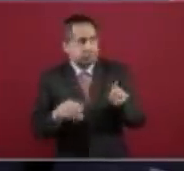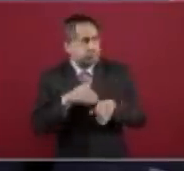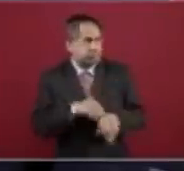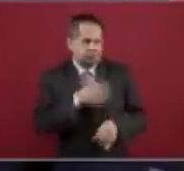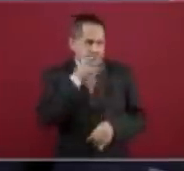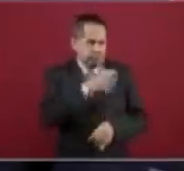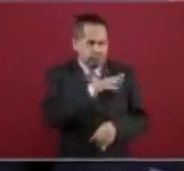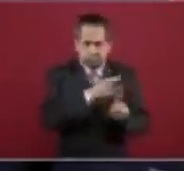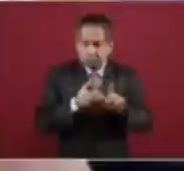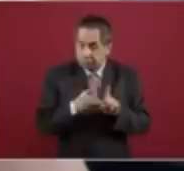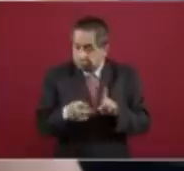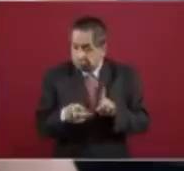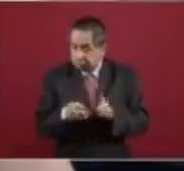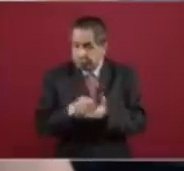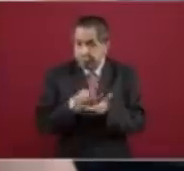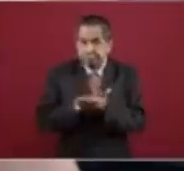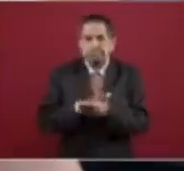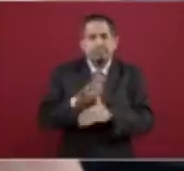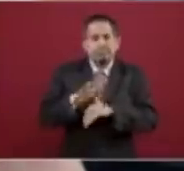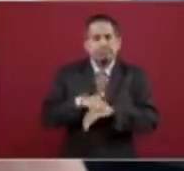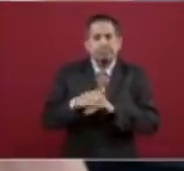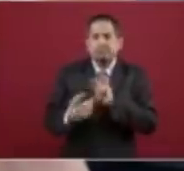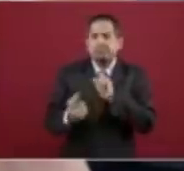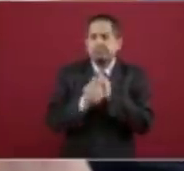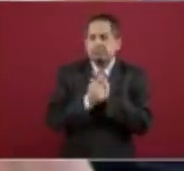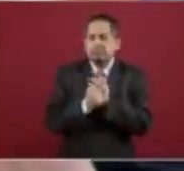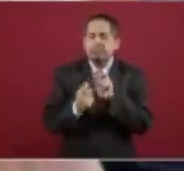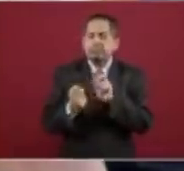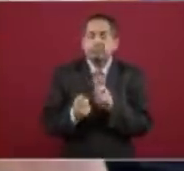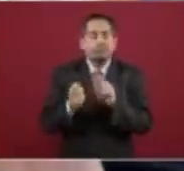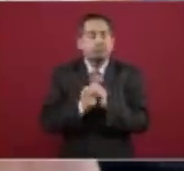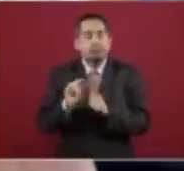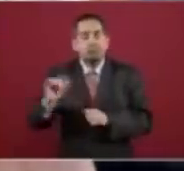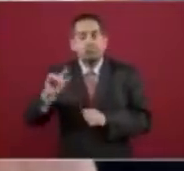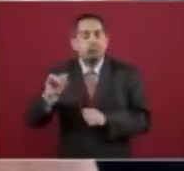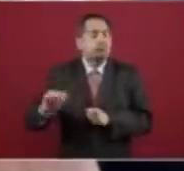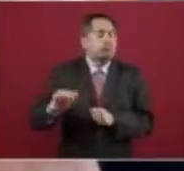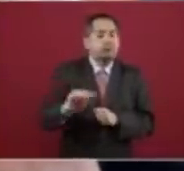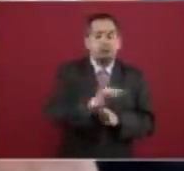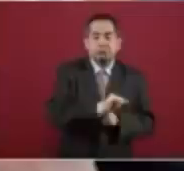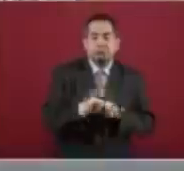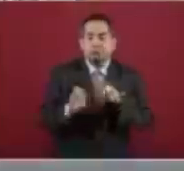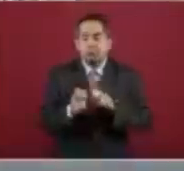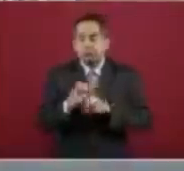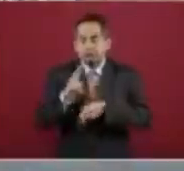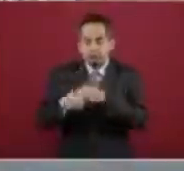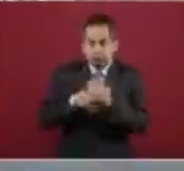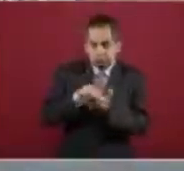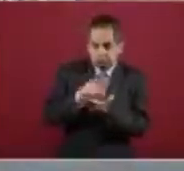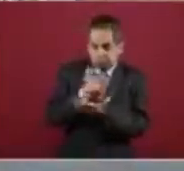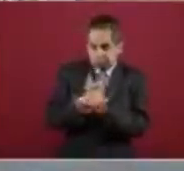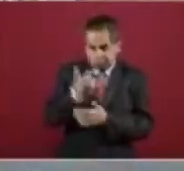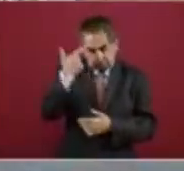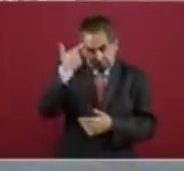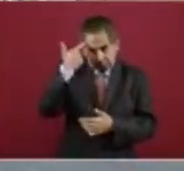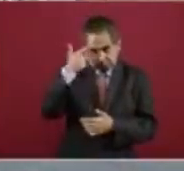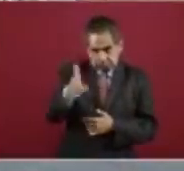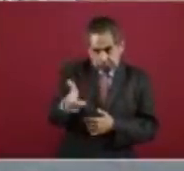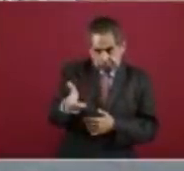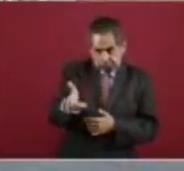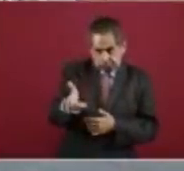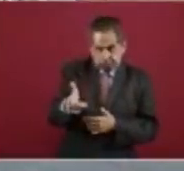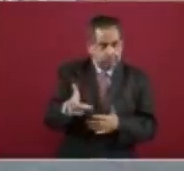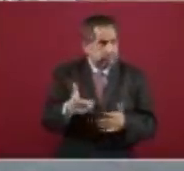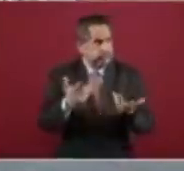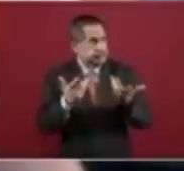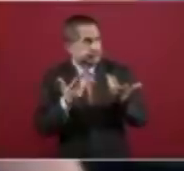alcalde, es citada a la casa con él y otros funcionarios del gabinete y es amenazada con pistola. La síndico lo